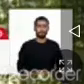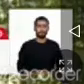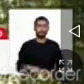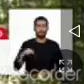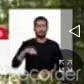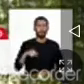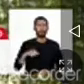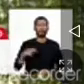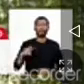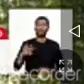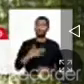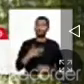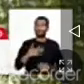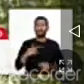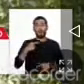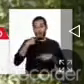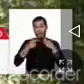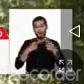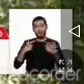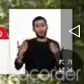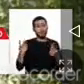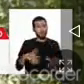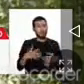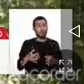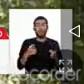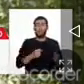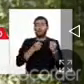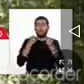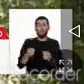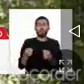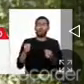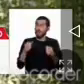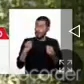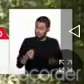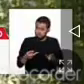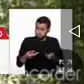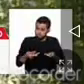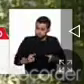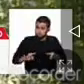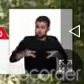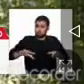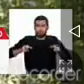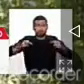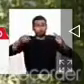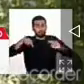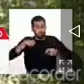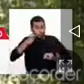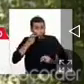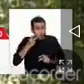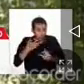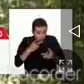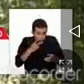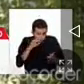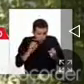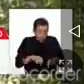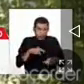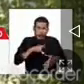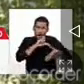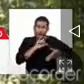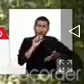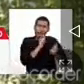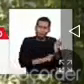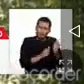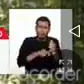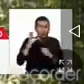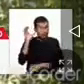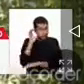Y no escapaba mi reflexión, desde luego, el enorme potencial de crecimiento que veíamos nosotros en las economías latinoamericanas hermanas, en